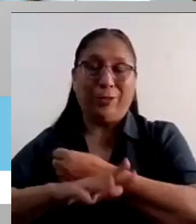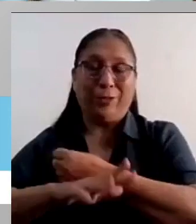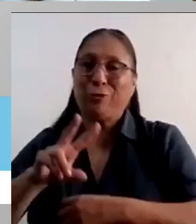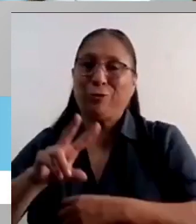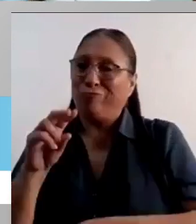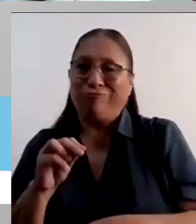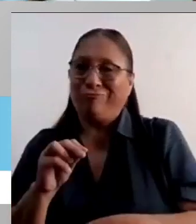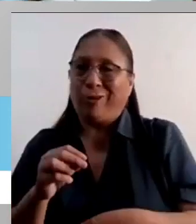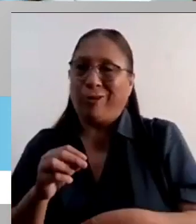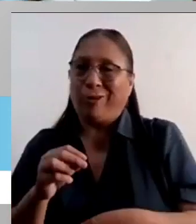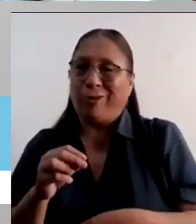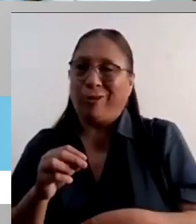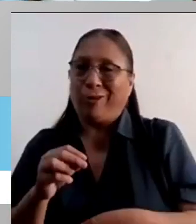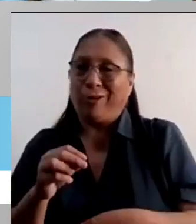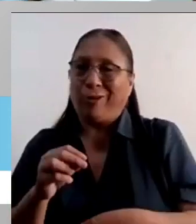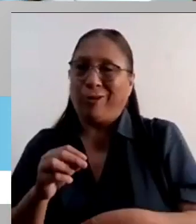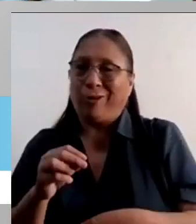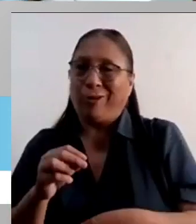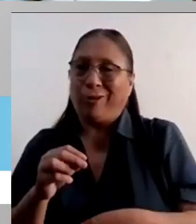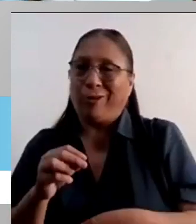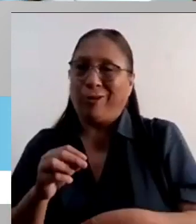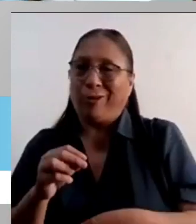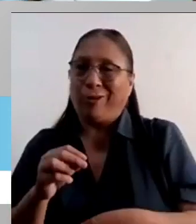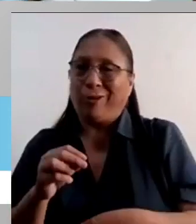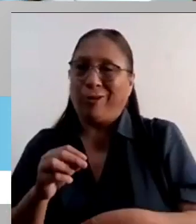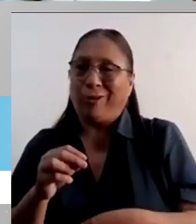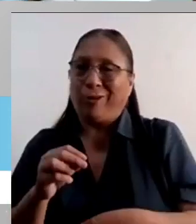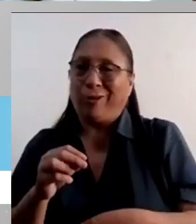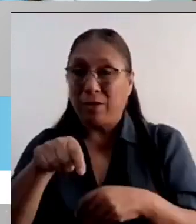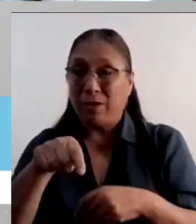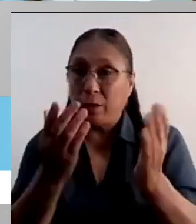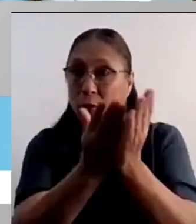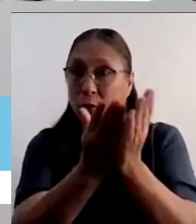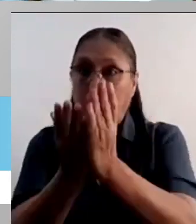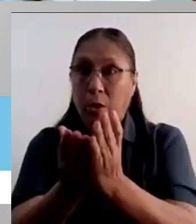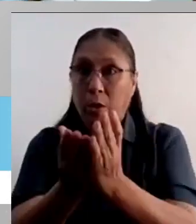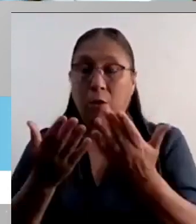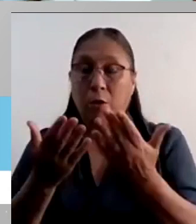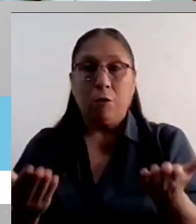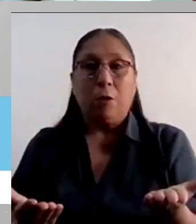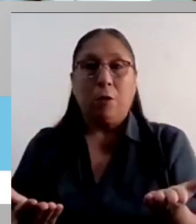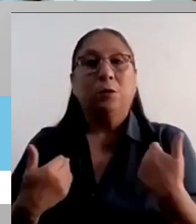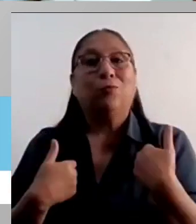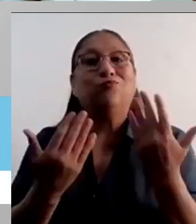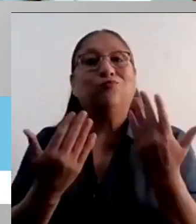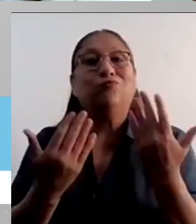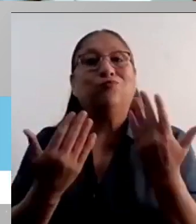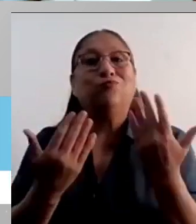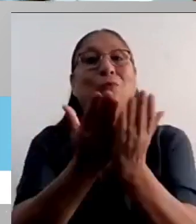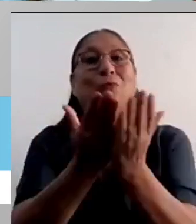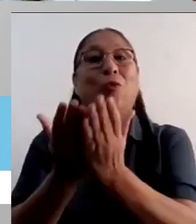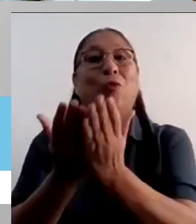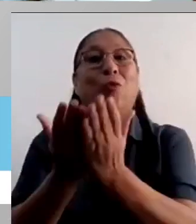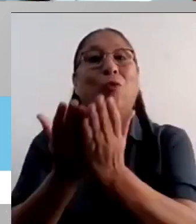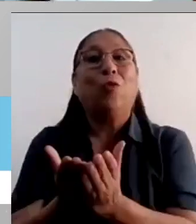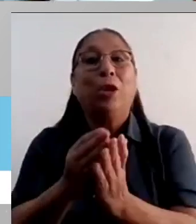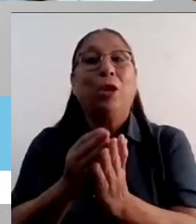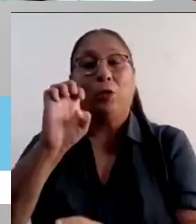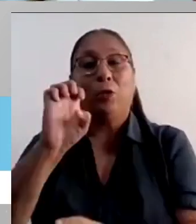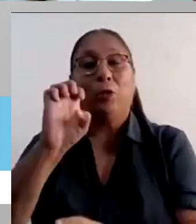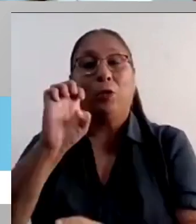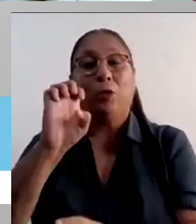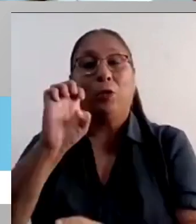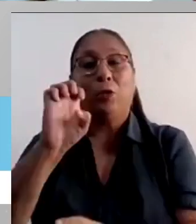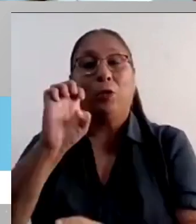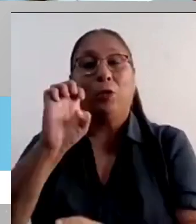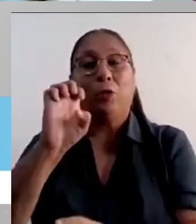¿no? Gran parte de estas escuelas precisamente son escuelas EIB. Entonces hay una necesidad de mejorar tanto a nivel